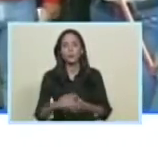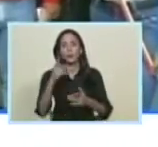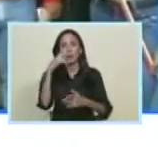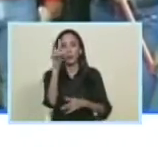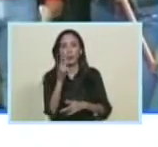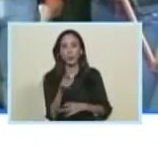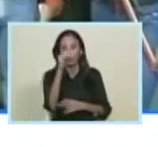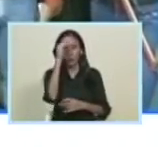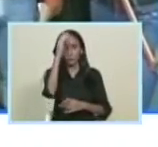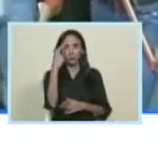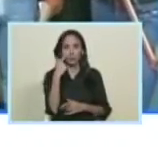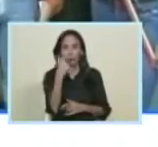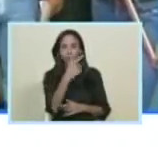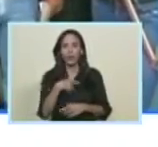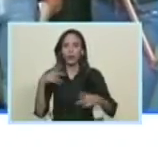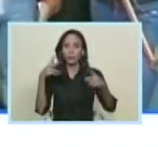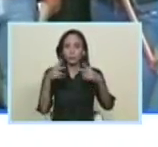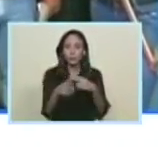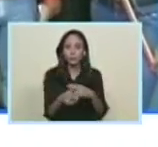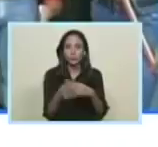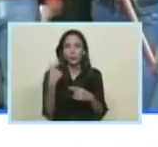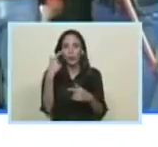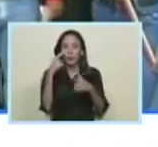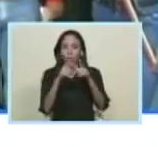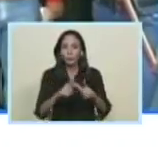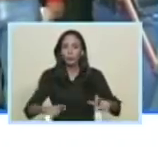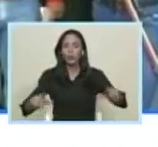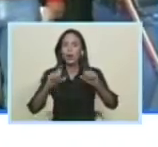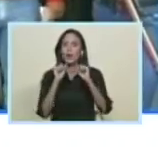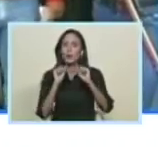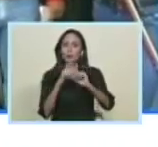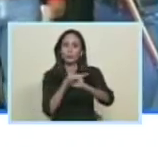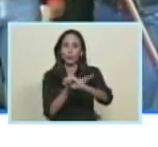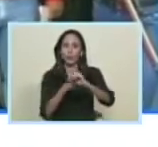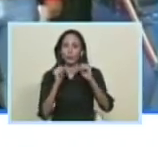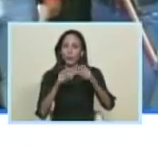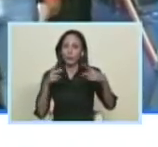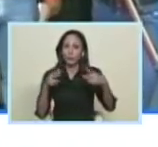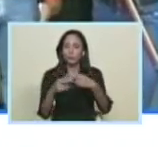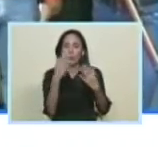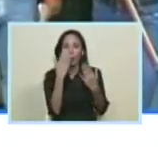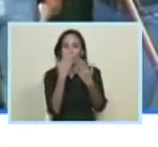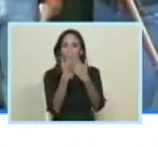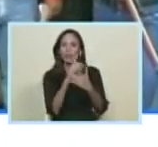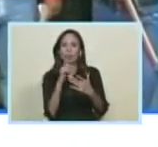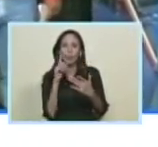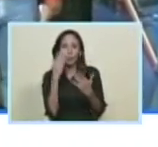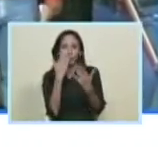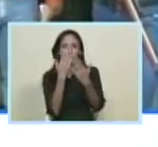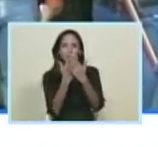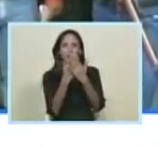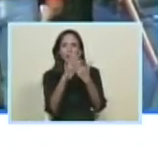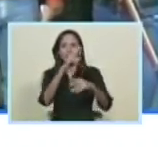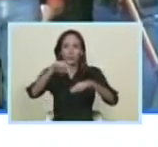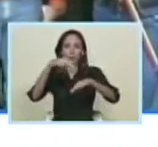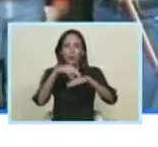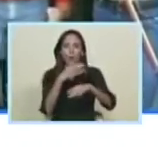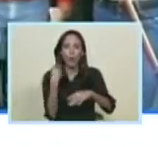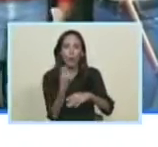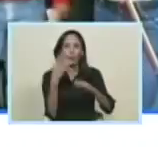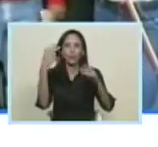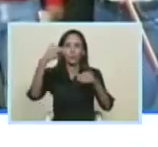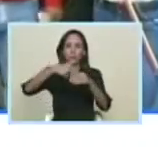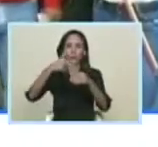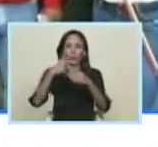Venezuela entera vea la inauguración de esta fuerza que están haciendo, que es el Frente Nacional de la Juventud Petrolera.